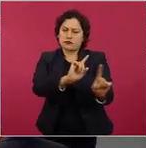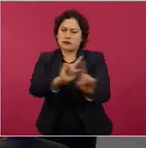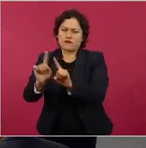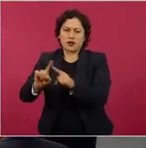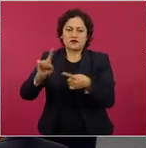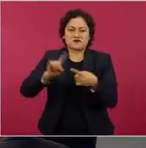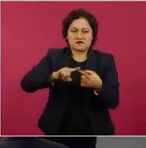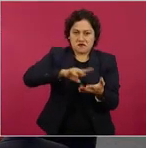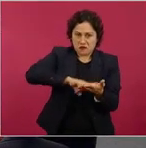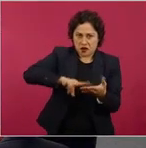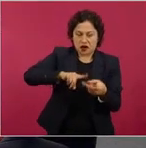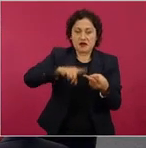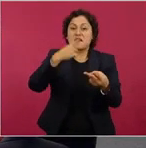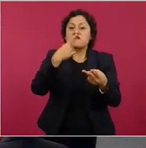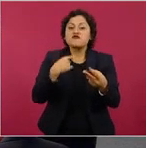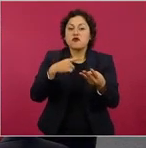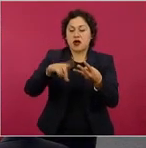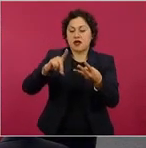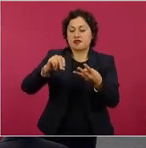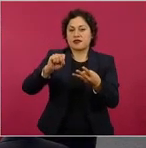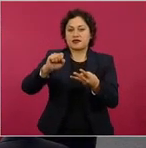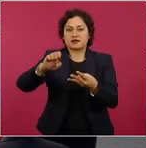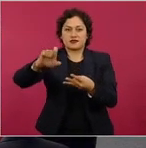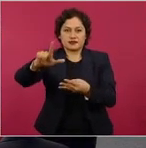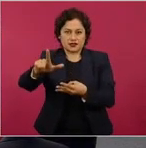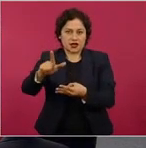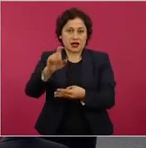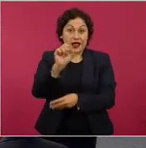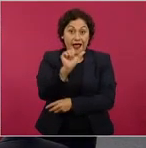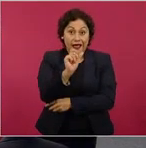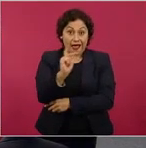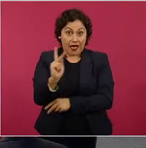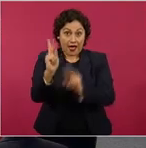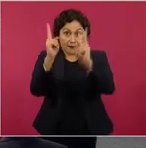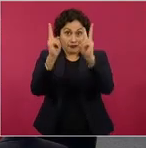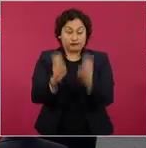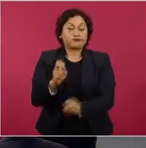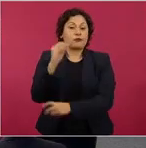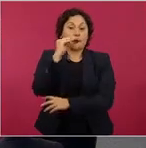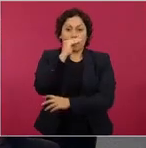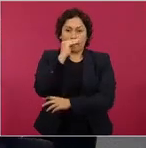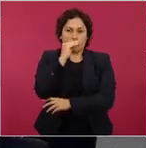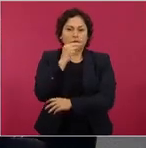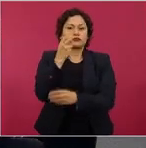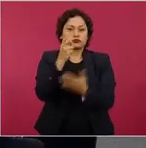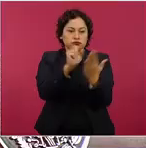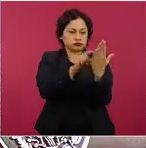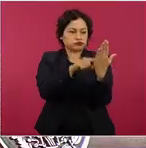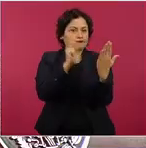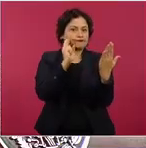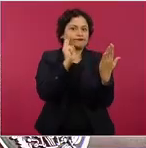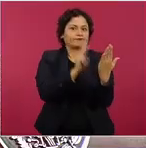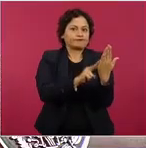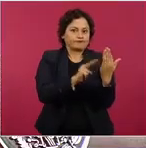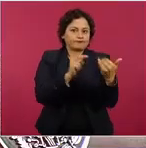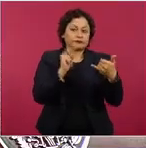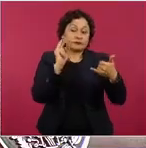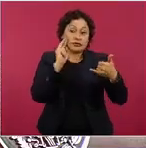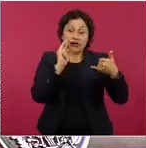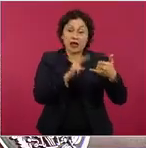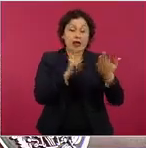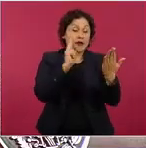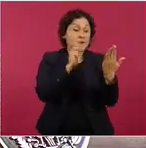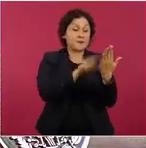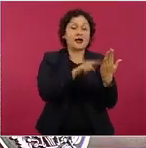diésel. Es gratuita la descarga en ambos sistemas. La app sí les ayuda a poder hacer las